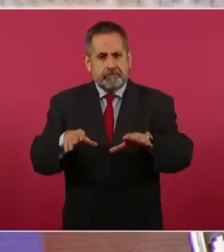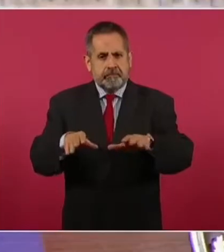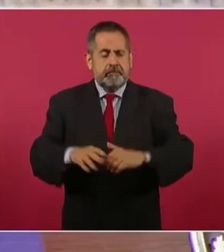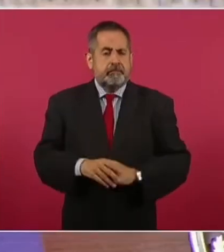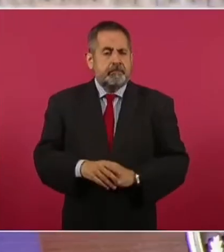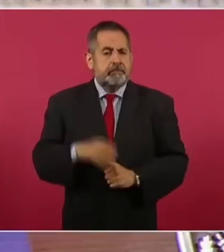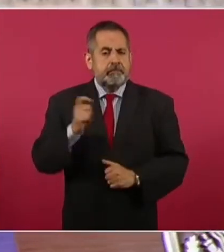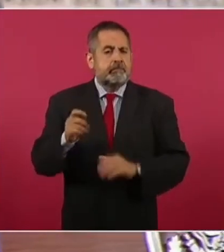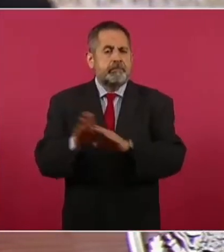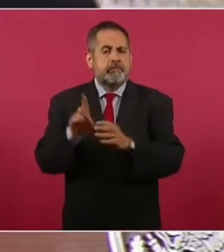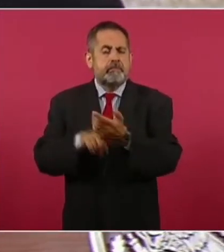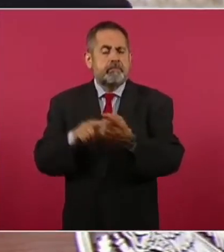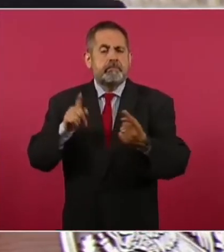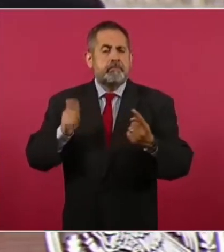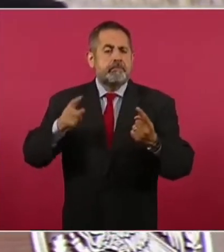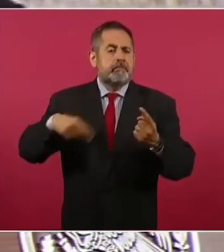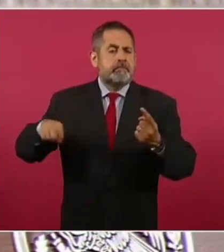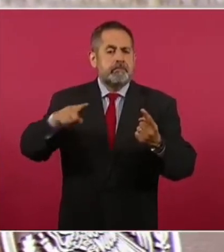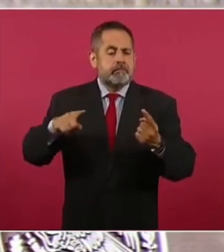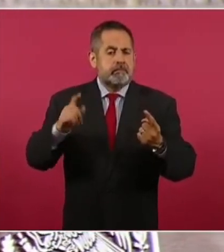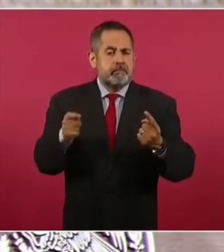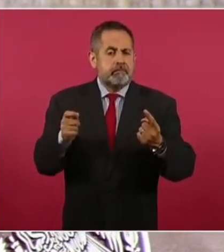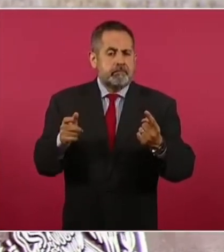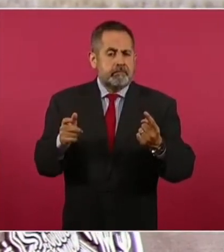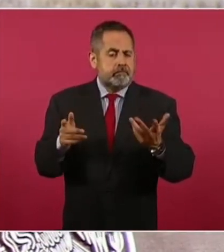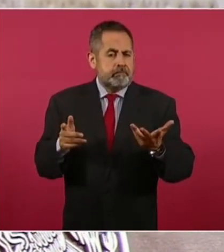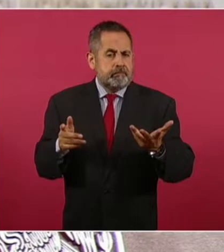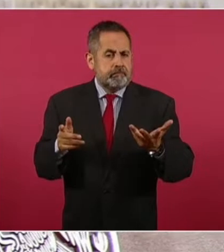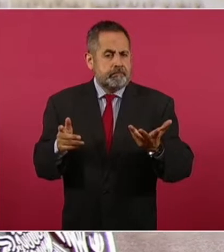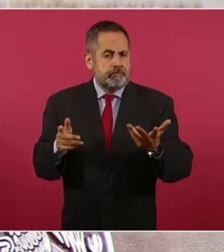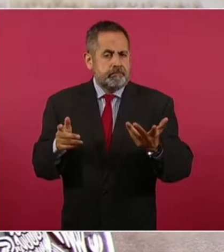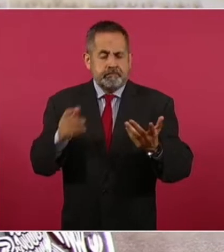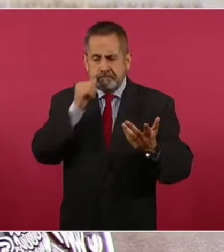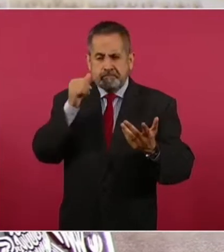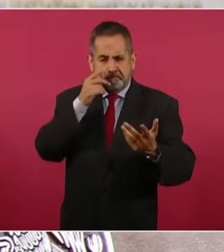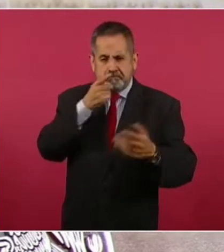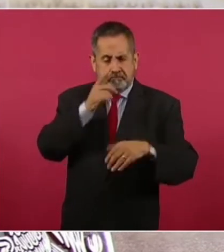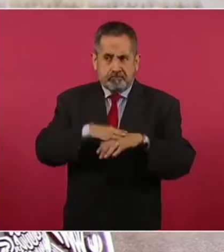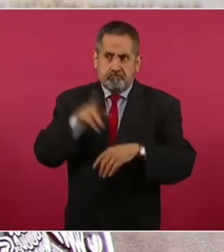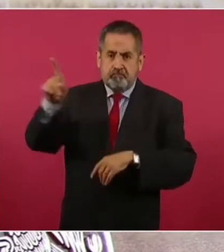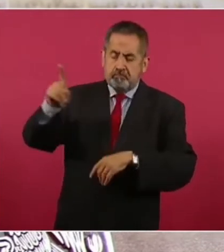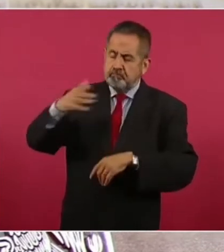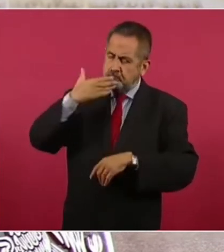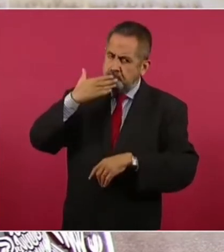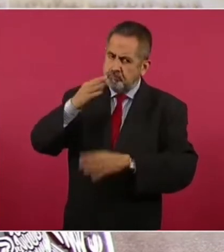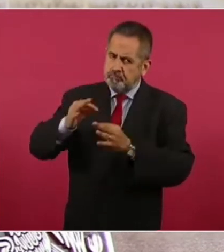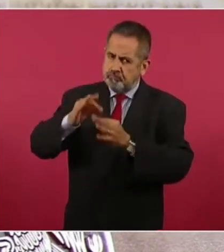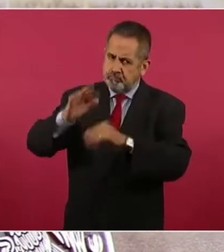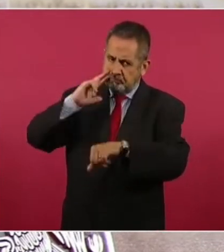de cómo de manera muy responsable